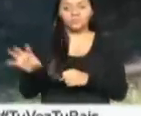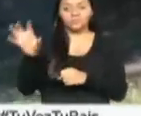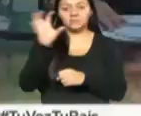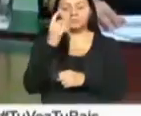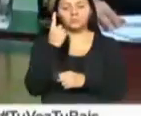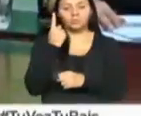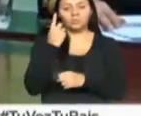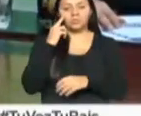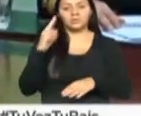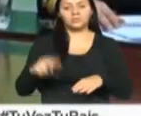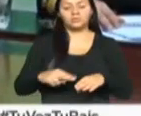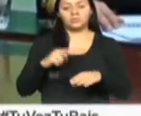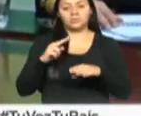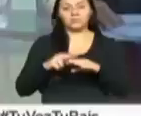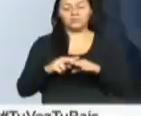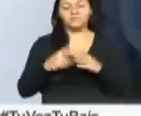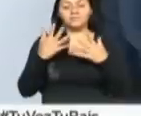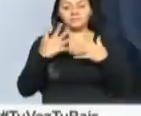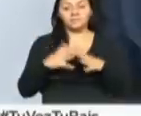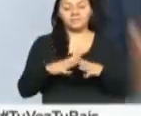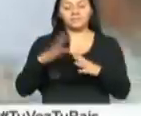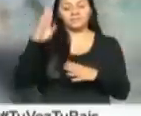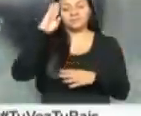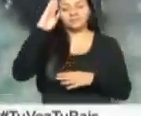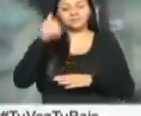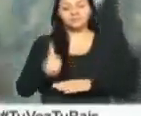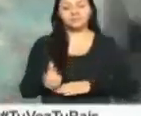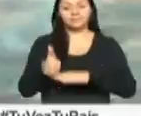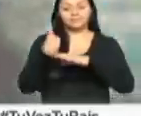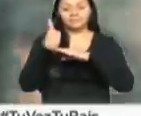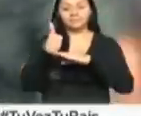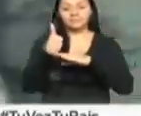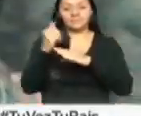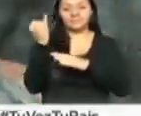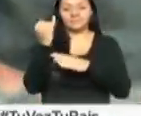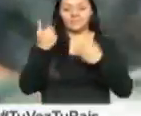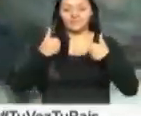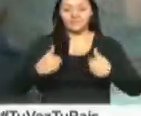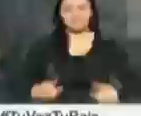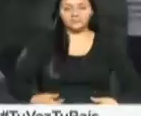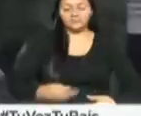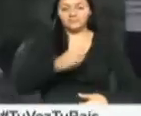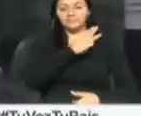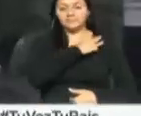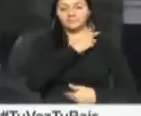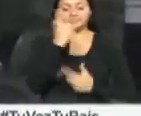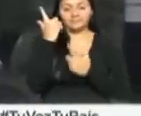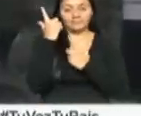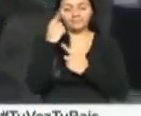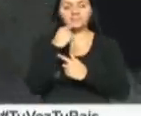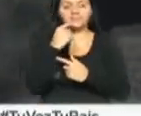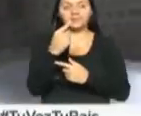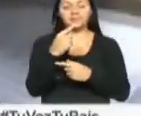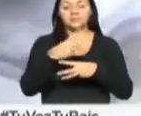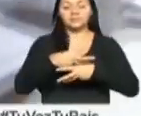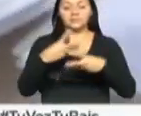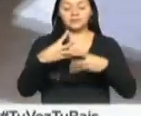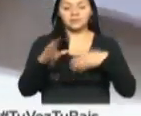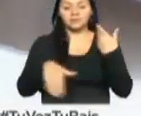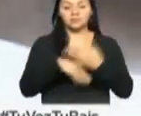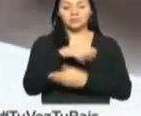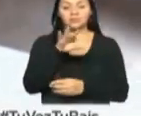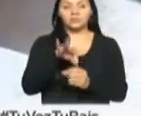nacional. Por su parte, el general de Estado Mayor del Comando Conjunto de las Fuerzas Armadas, Roque Moreira, recalcó que el material electoral